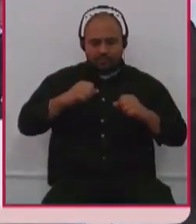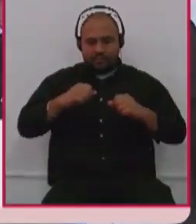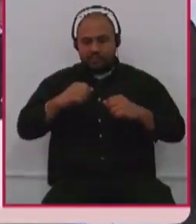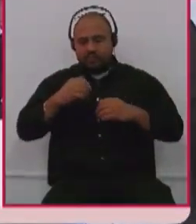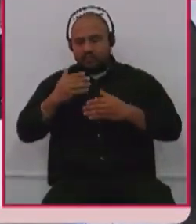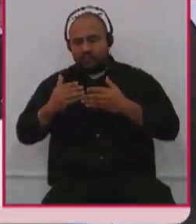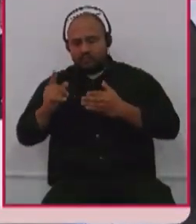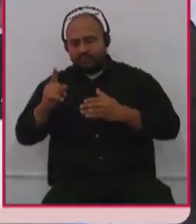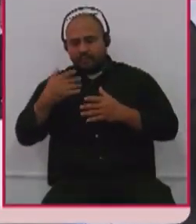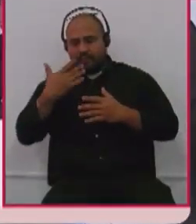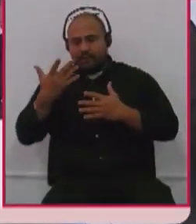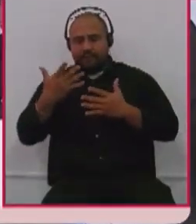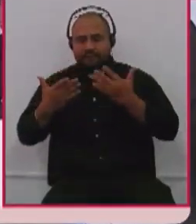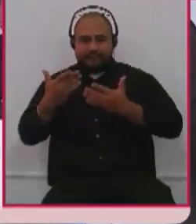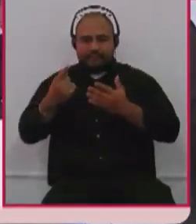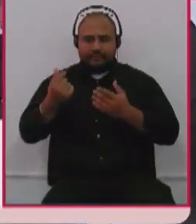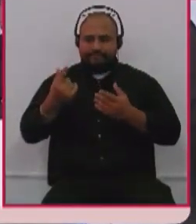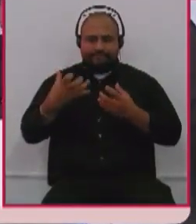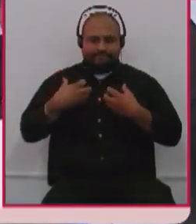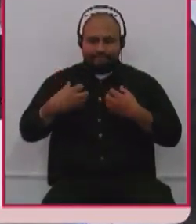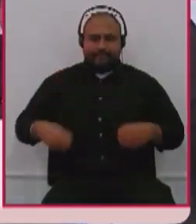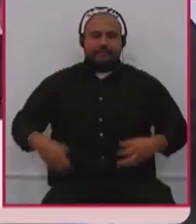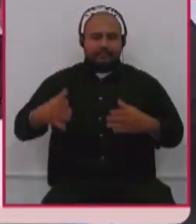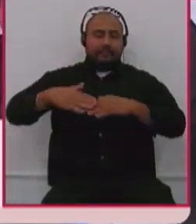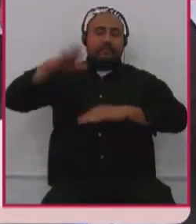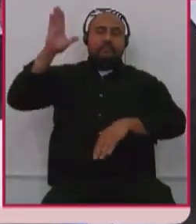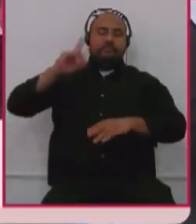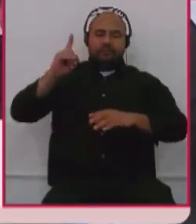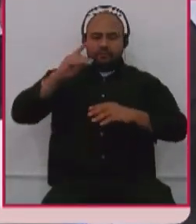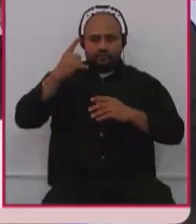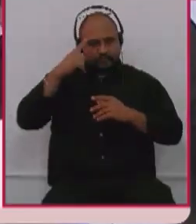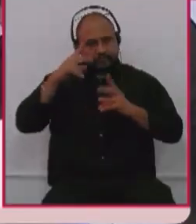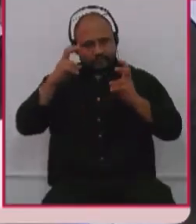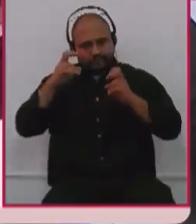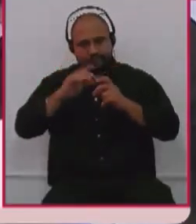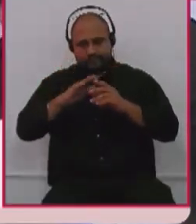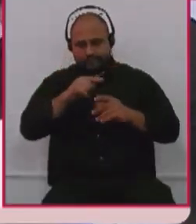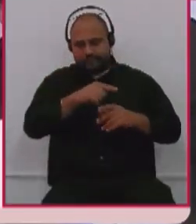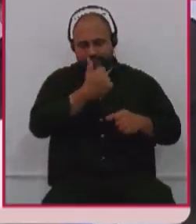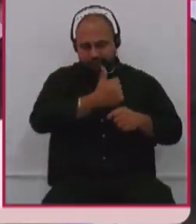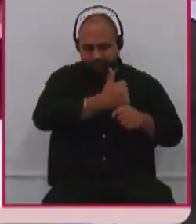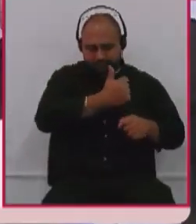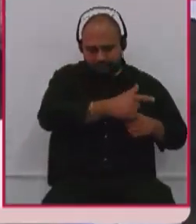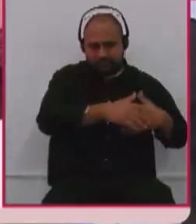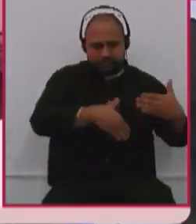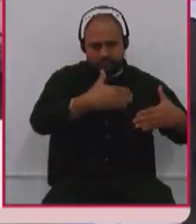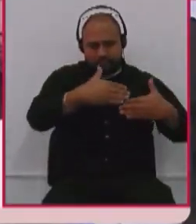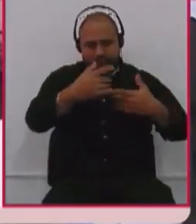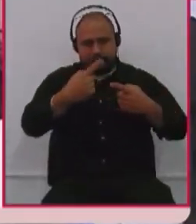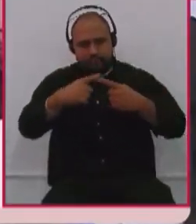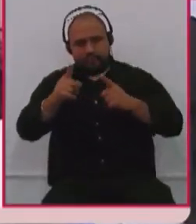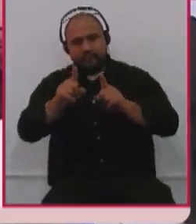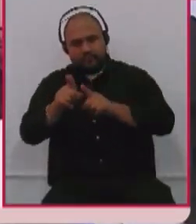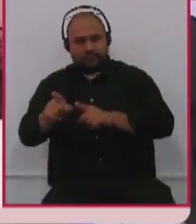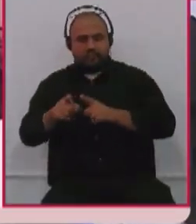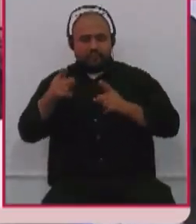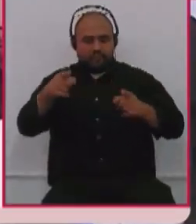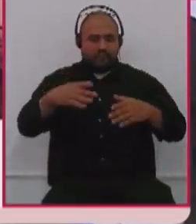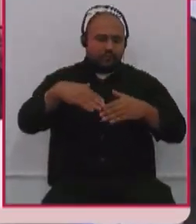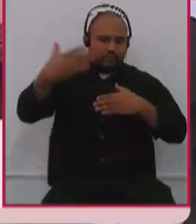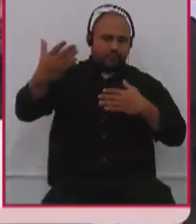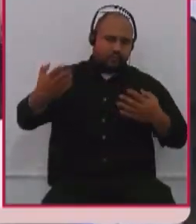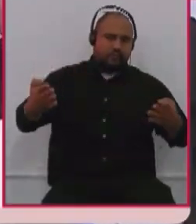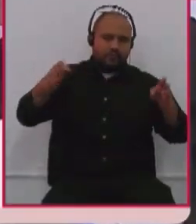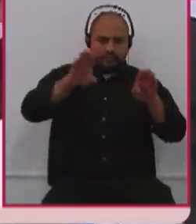mayor impacto, ¿no? Y realmente convivir con el tema de cierre también, ¿no? O sea, tenemos que ir de la mano para no generar un